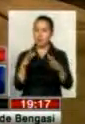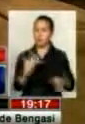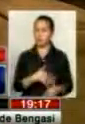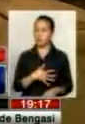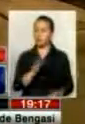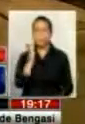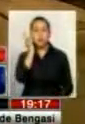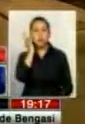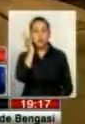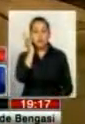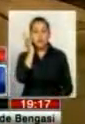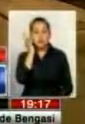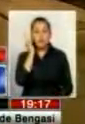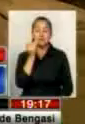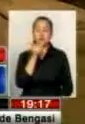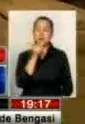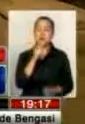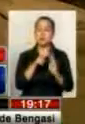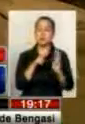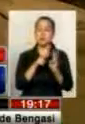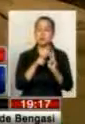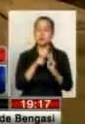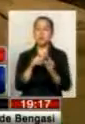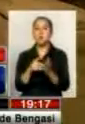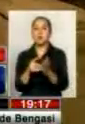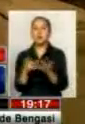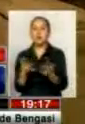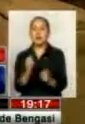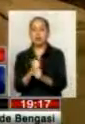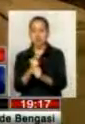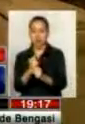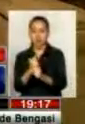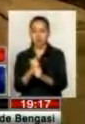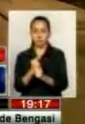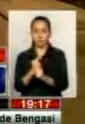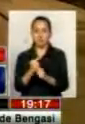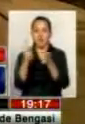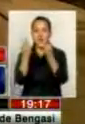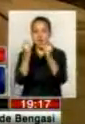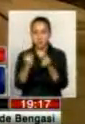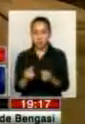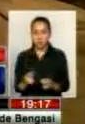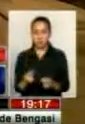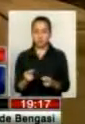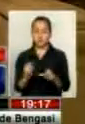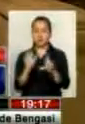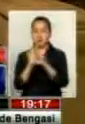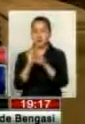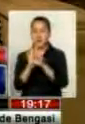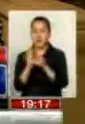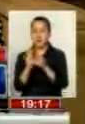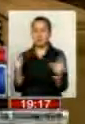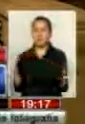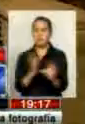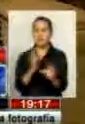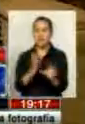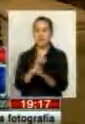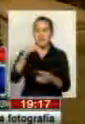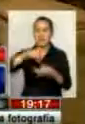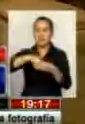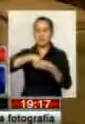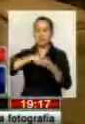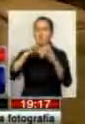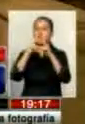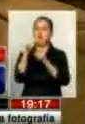mujeres y generamos también espacios y marcos de trabajo en función de poder evaluar lo que es hoy día la ley de violencia intrafamiliar,